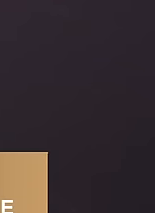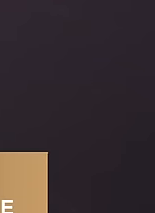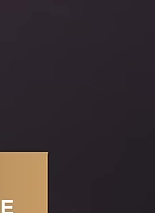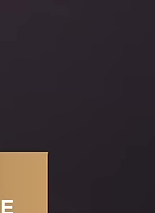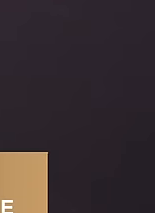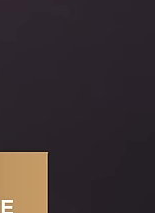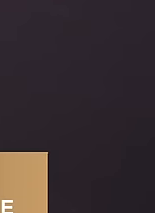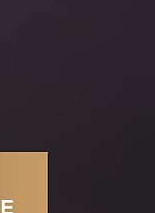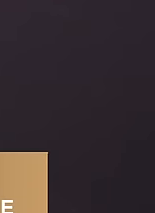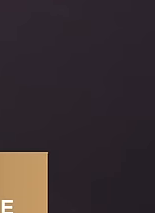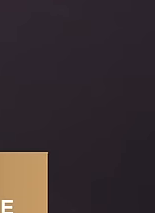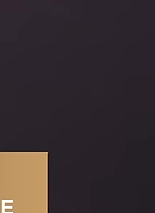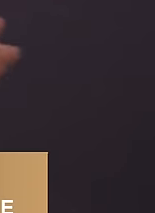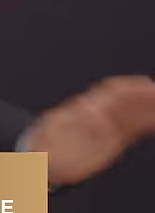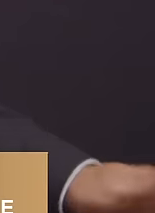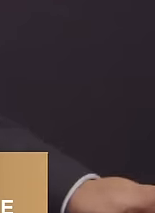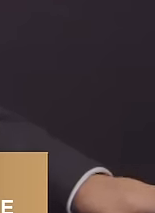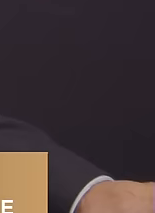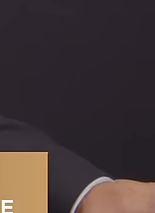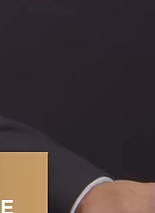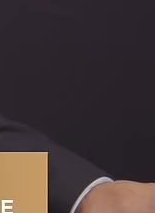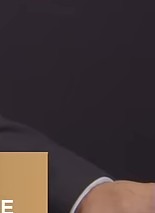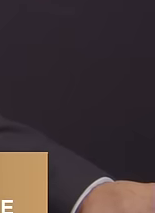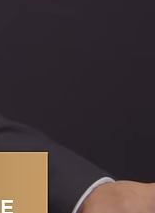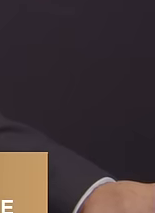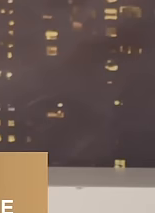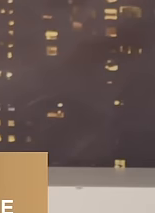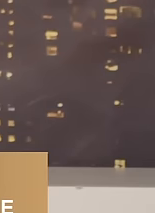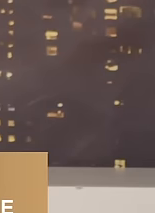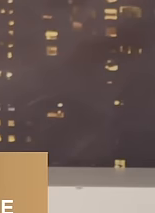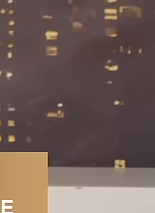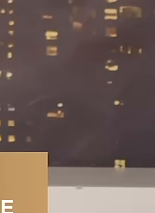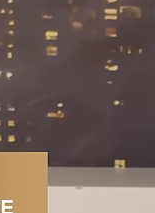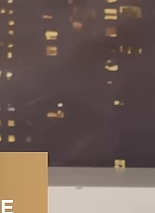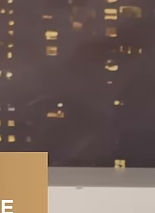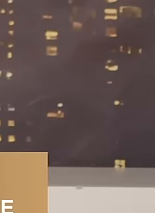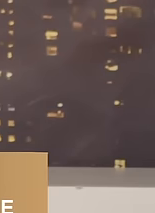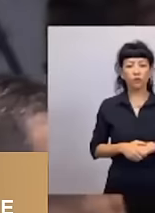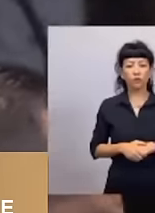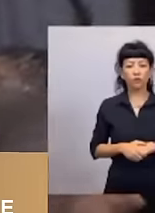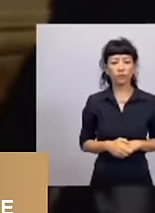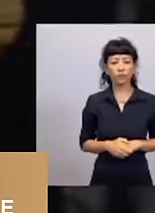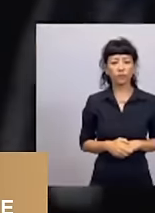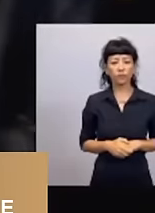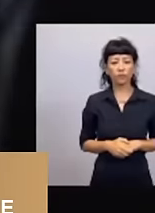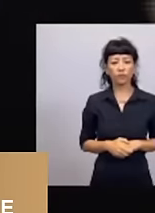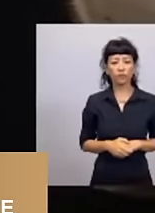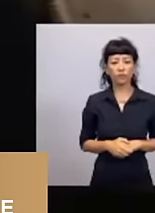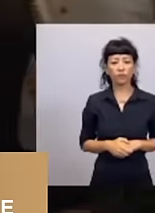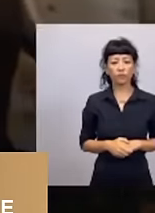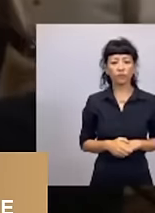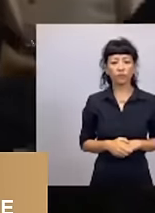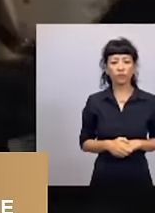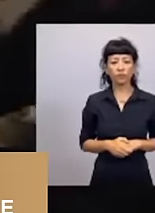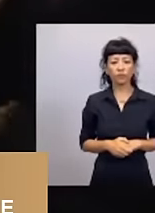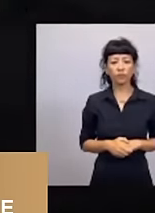el Ministerio de Exteriores, como al parecer es obligatorio desde el año 2014. Que desde el año 2014 es obligatorio, según el gobierno de Pedro Sánchez, de